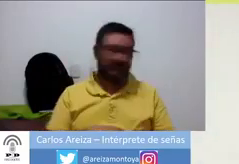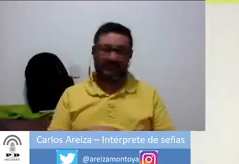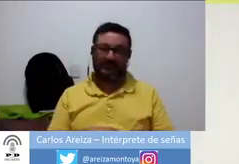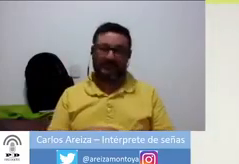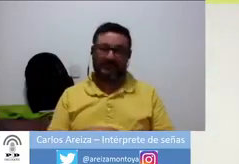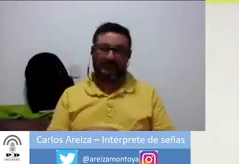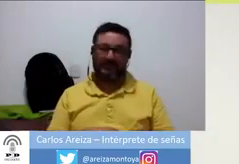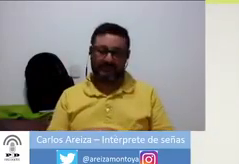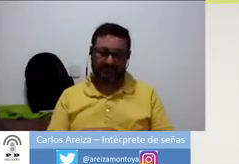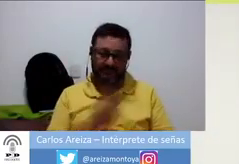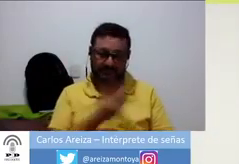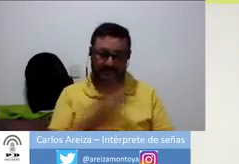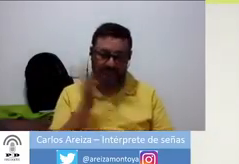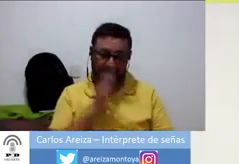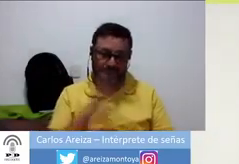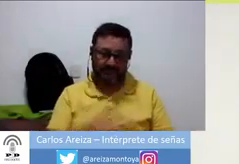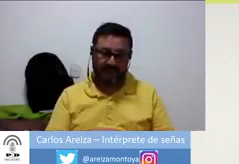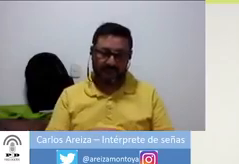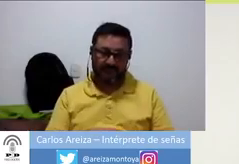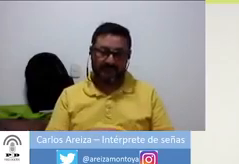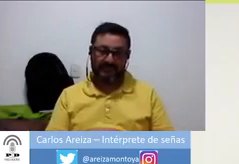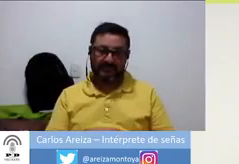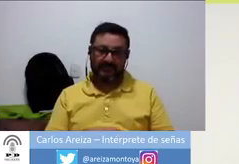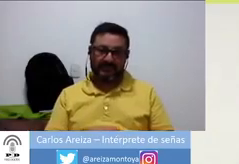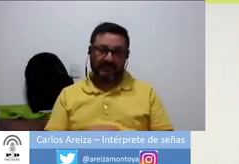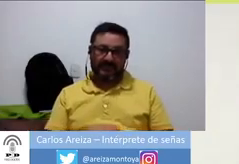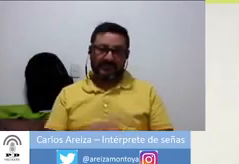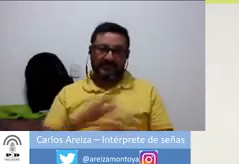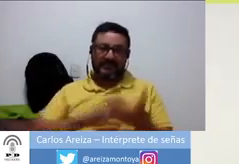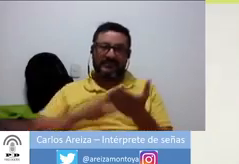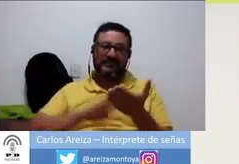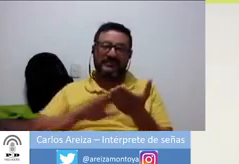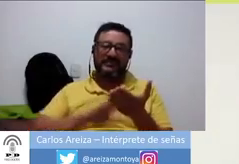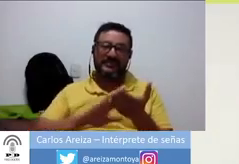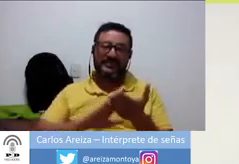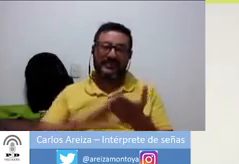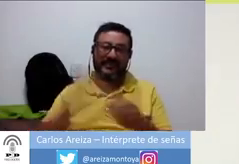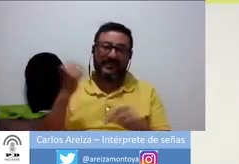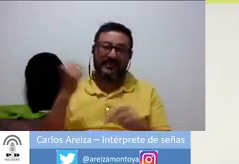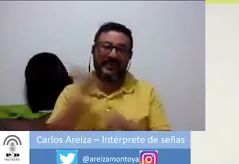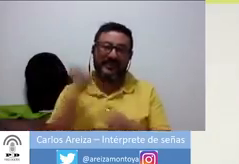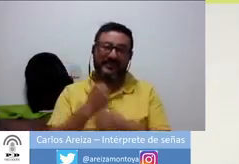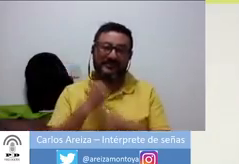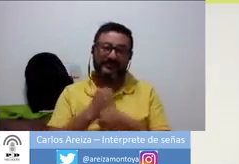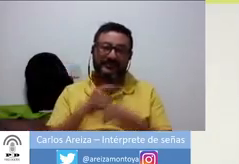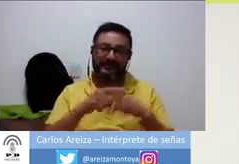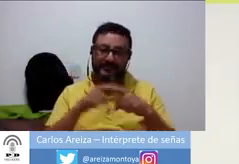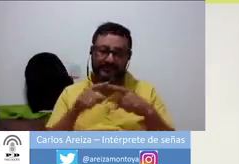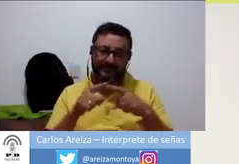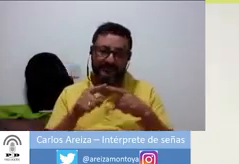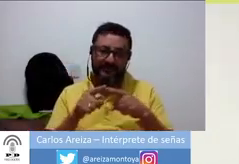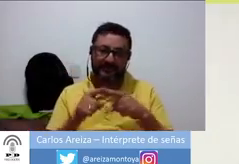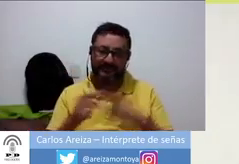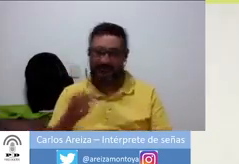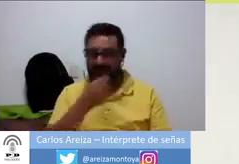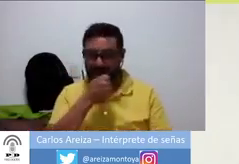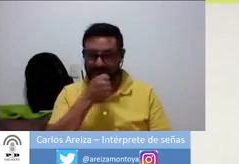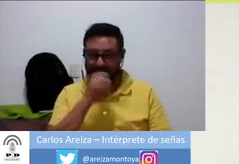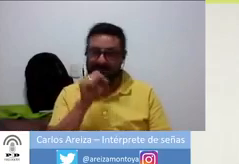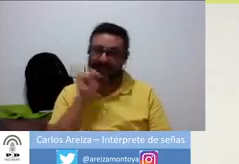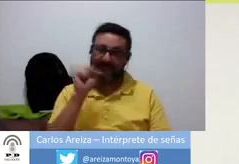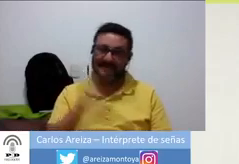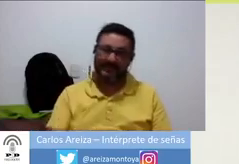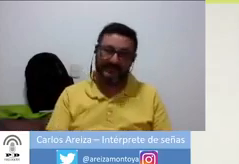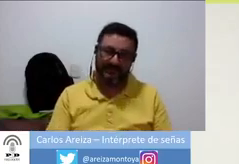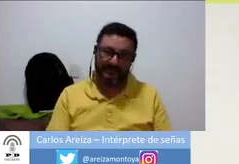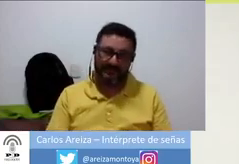nosotros. Y no, afortunadamente, pues, se resolvió bien. Sí me dio mucho trabajo, pues, como esa semana, porque tuve que dar entrevistas,